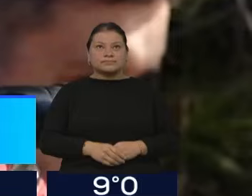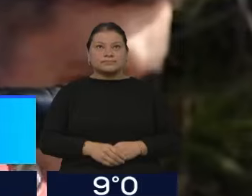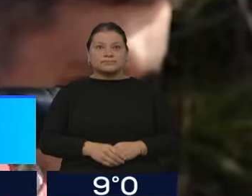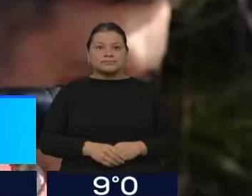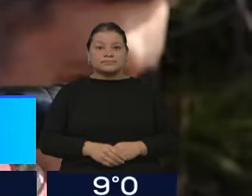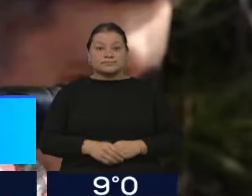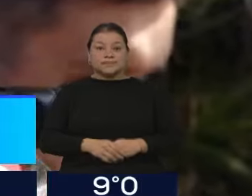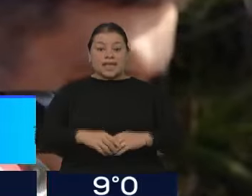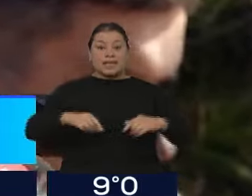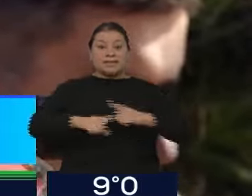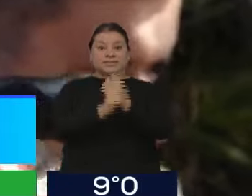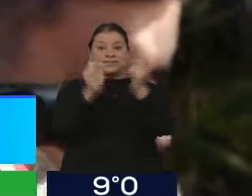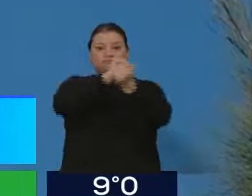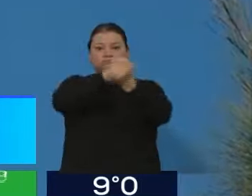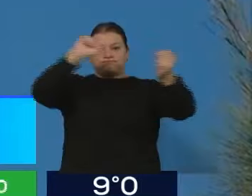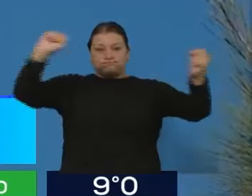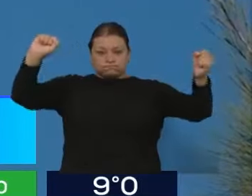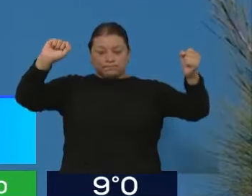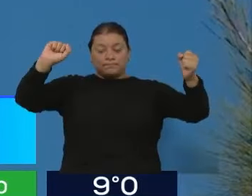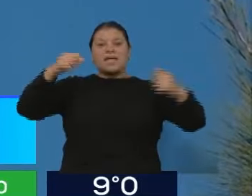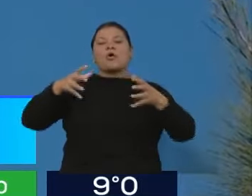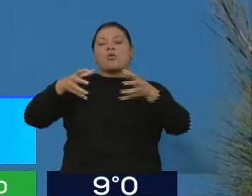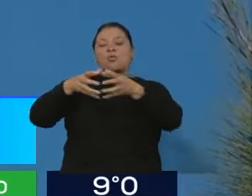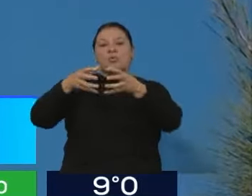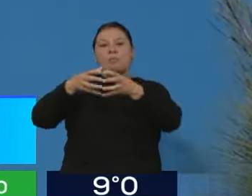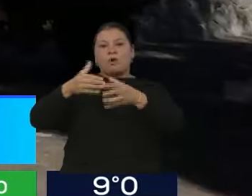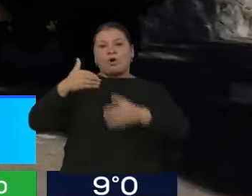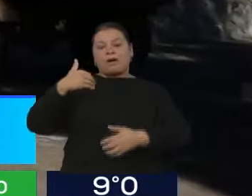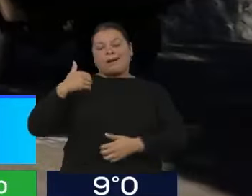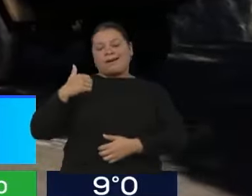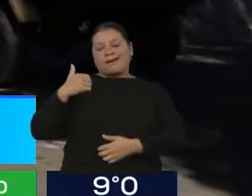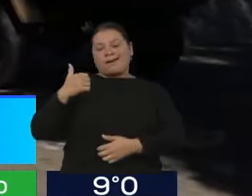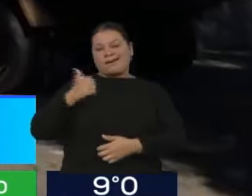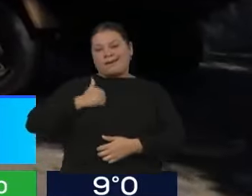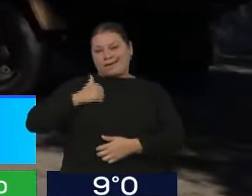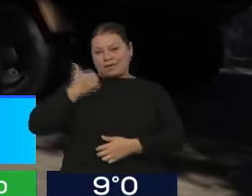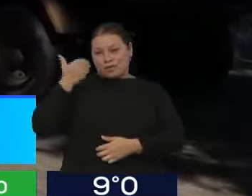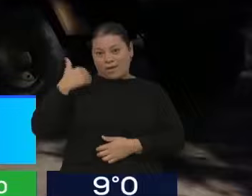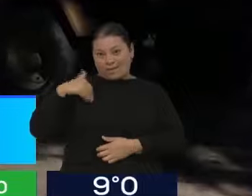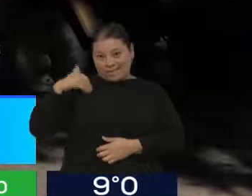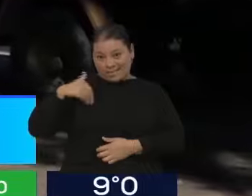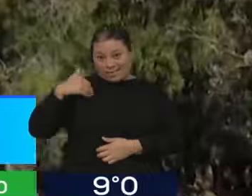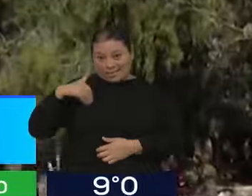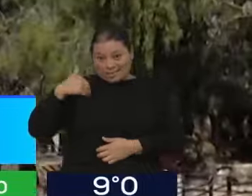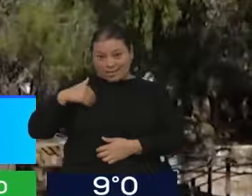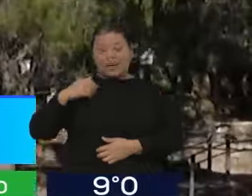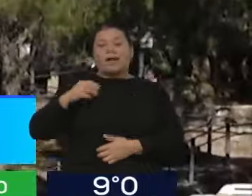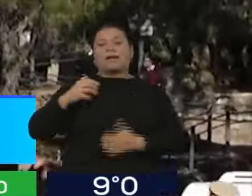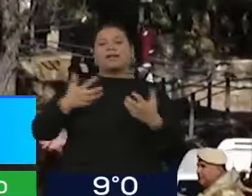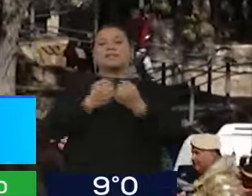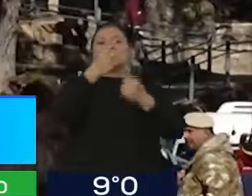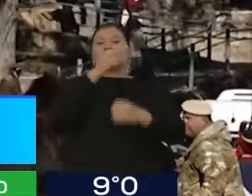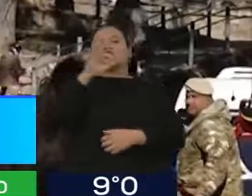Al pie del Cerro de la Gloria, el ejército argentino celebró sus 214 años de vida. El jefe del Estado Mayor,